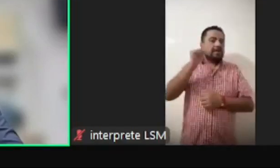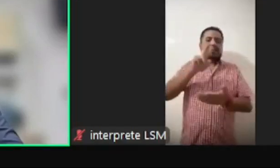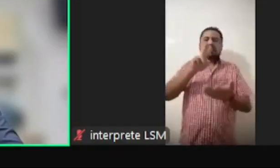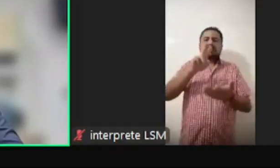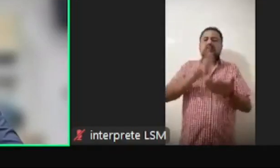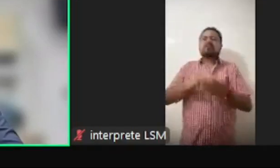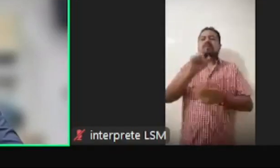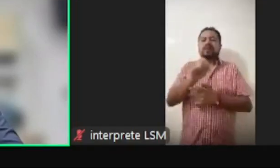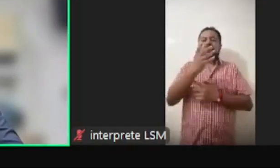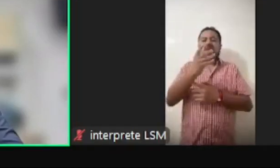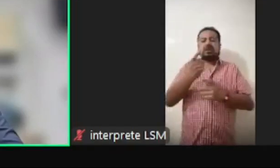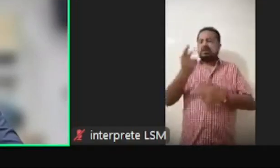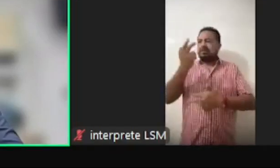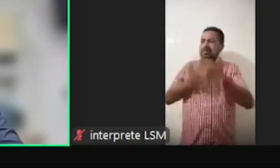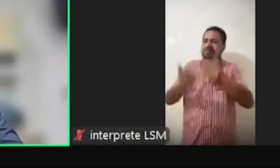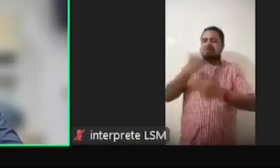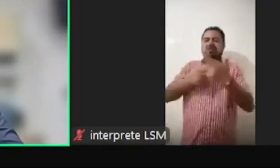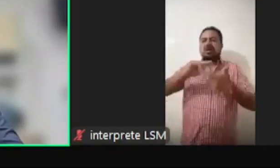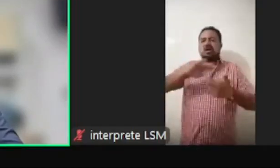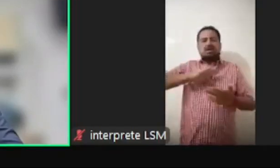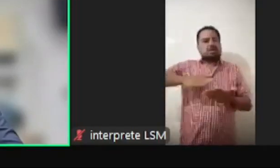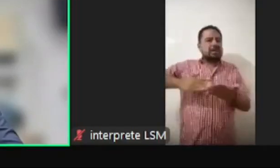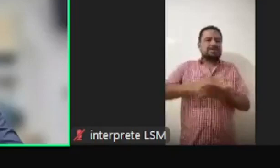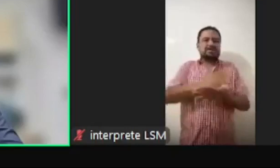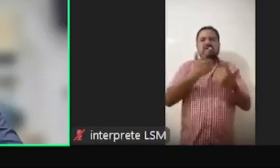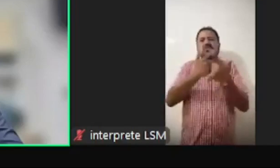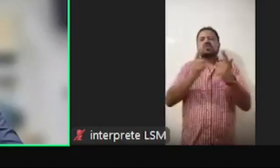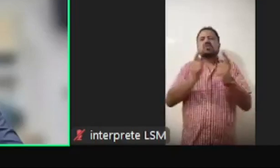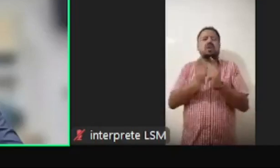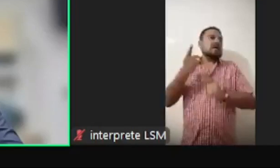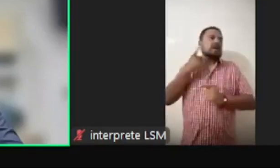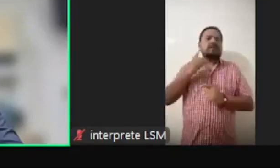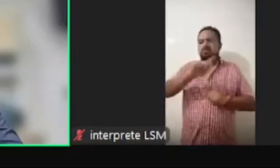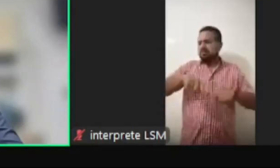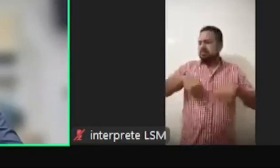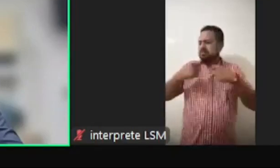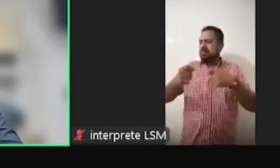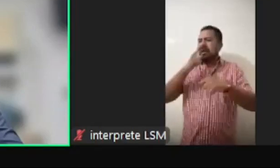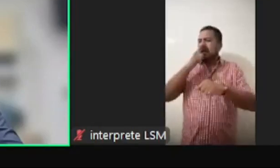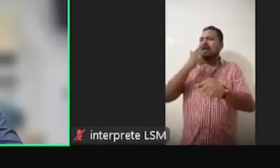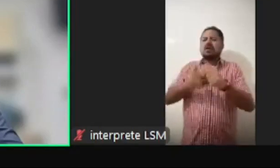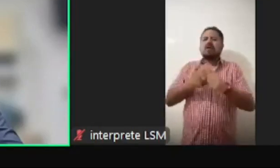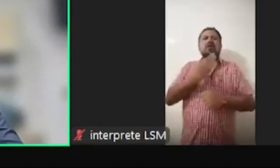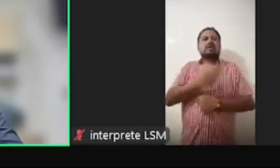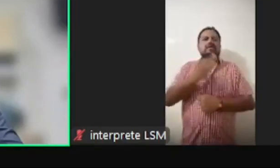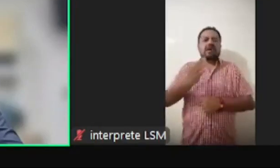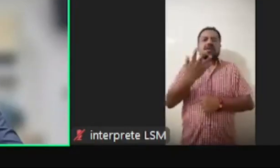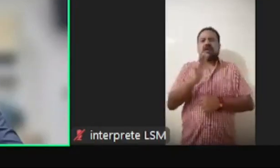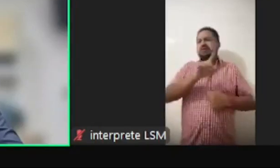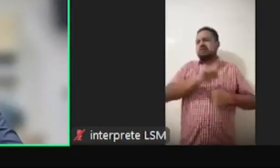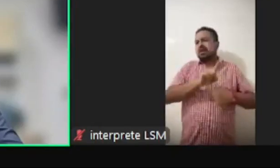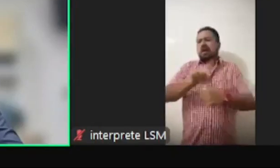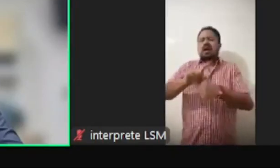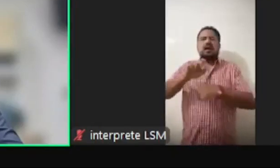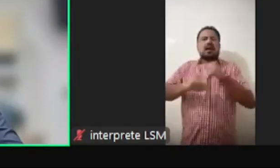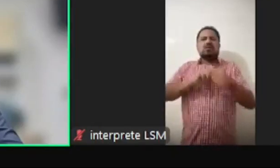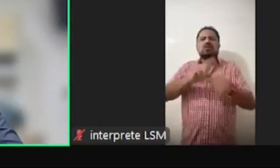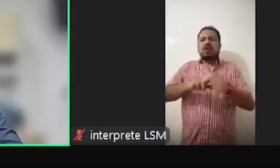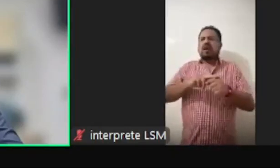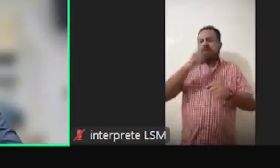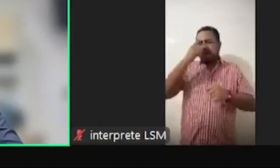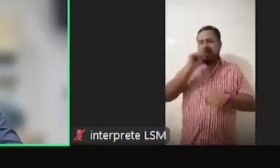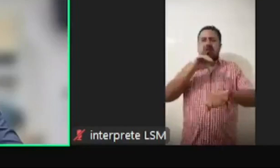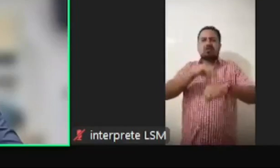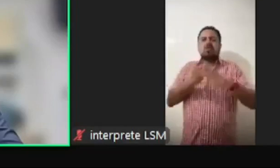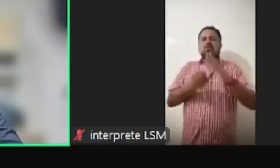revocó el acuerdo de improcedencia intrapartidista y concedió a la parte responsable el plazo de 10 días naturales para la emisión de una nueva resolución e